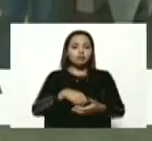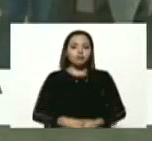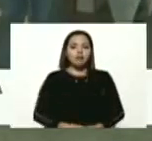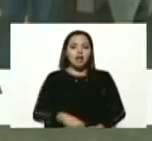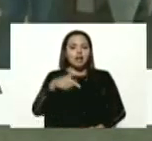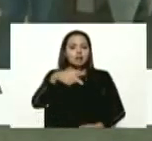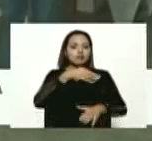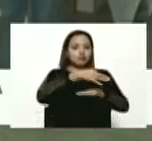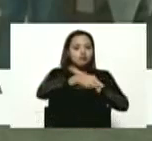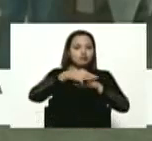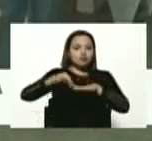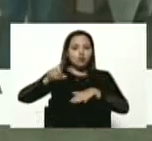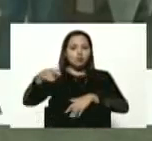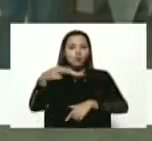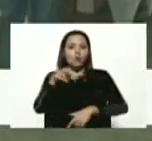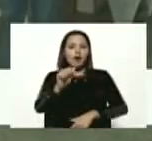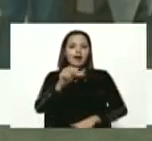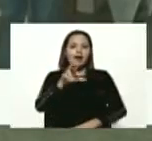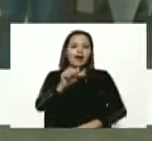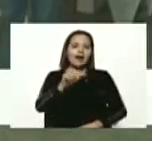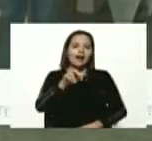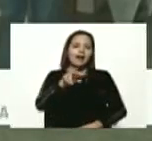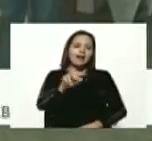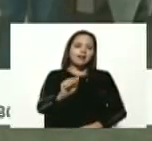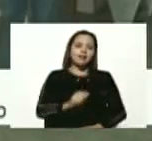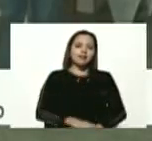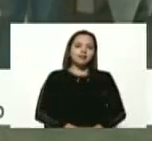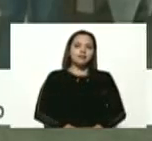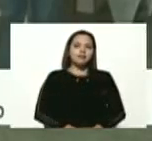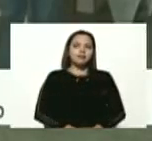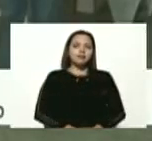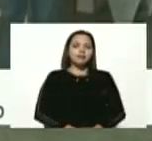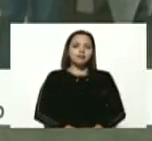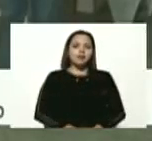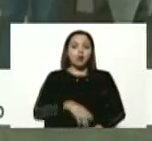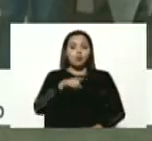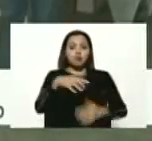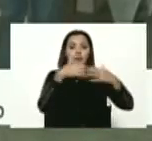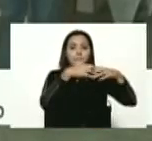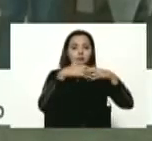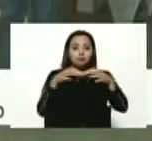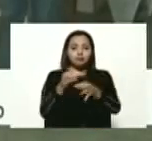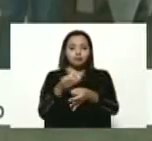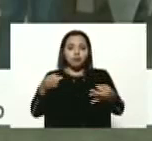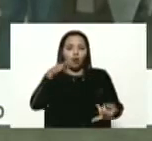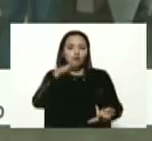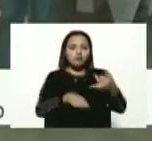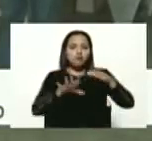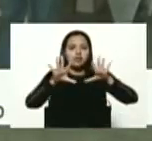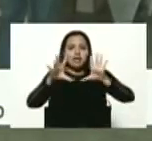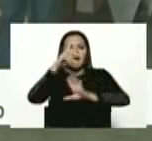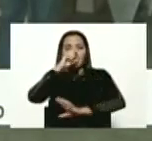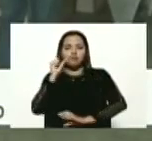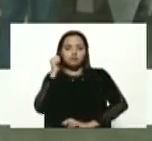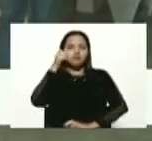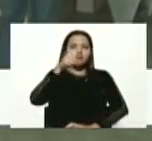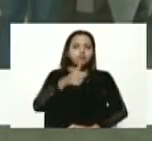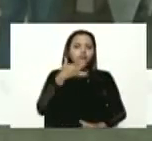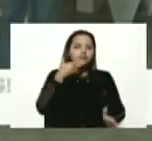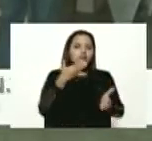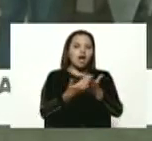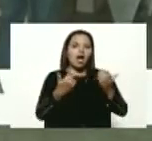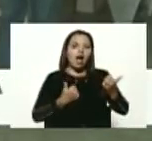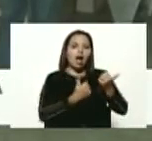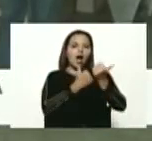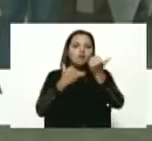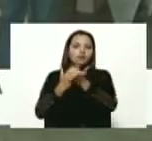municipio Guacara, parroquia Yagua, en la granja avícola Don Tito, una empresa exitosa que en estos últimos 10 años, gracias al apoyo que ha tenido